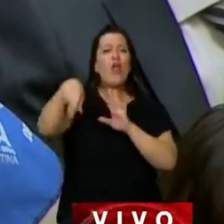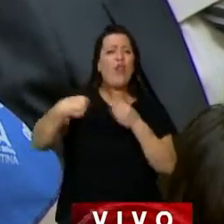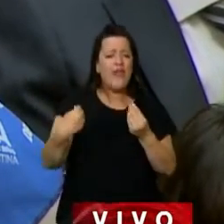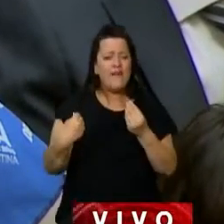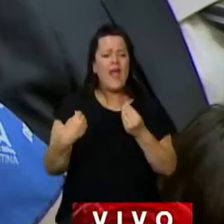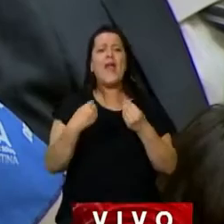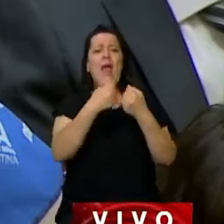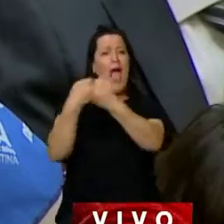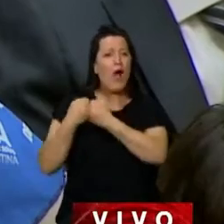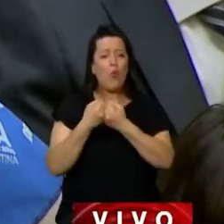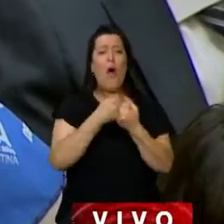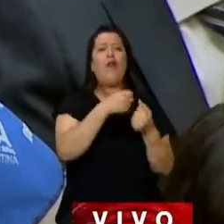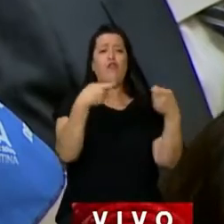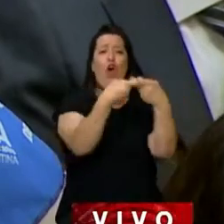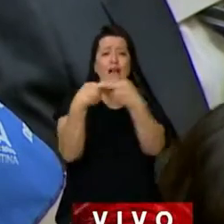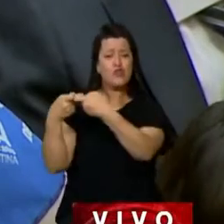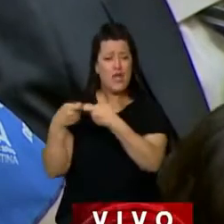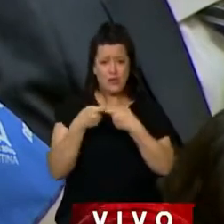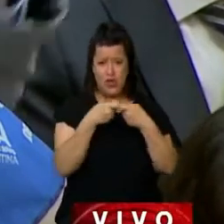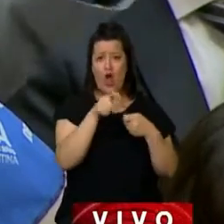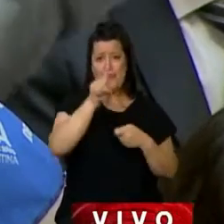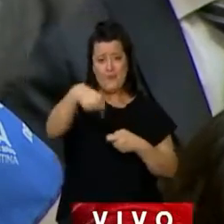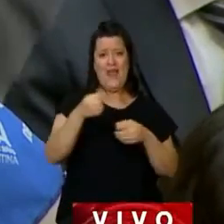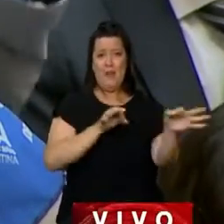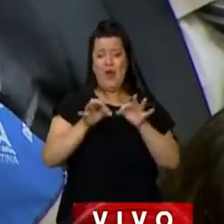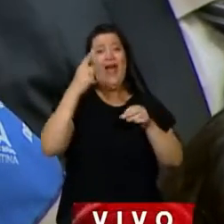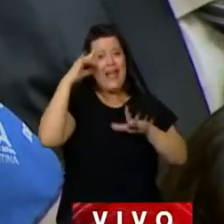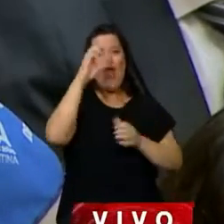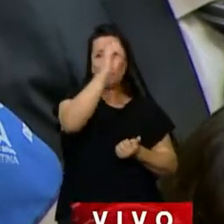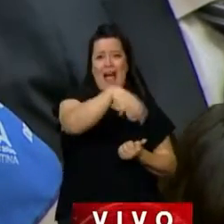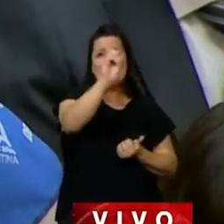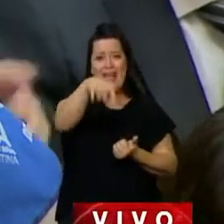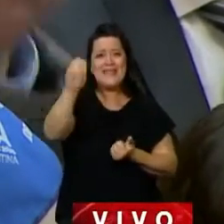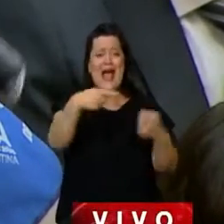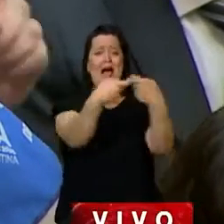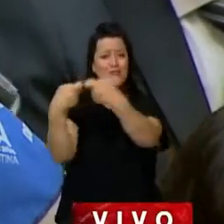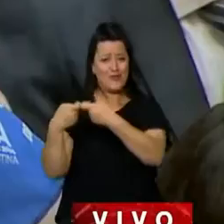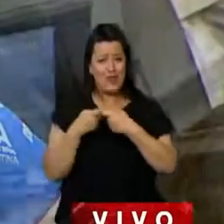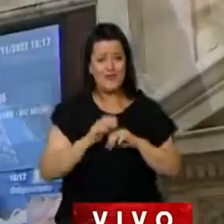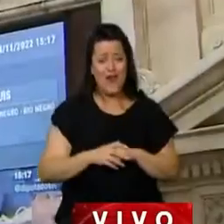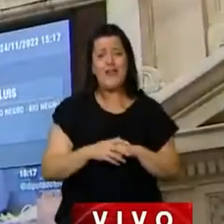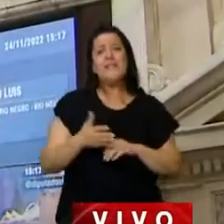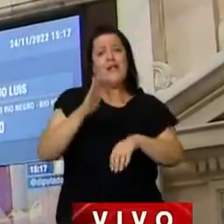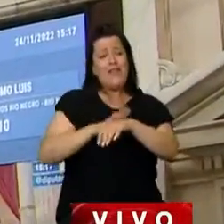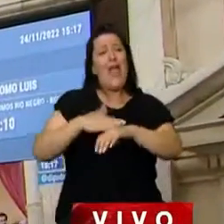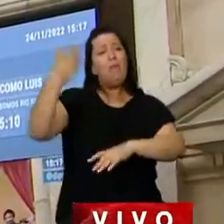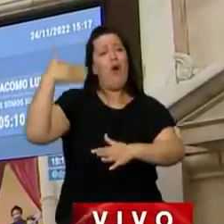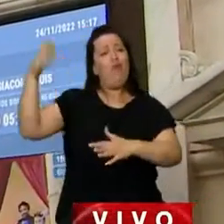de un acuerdo de organizaciones sociales, creo que están acá presentes todas ellas. Durante mucho tiempo,